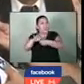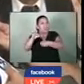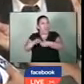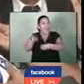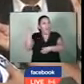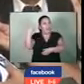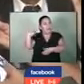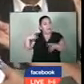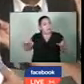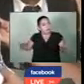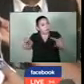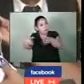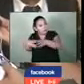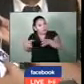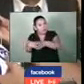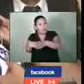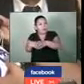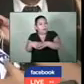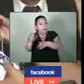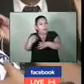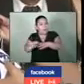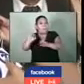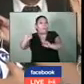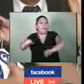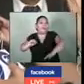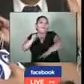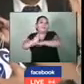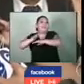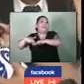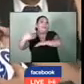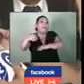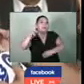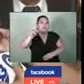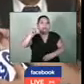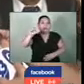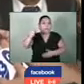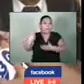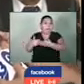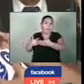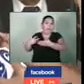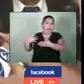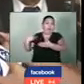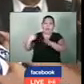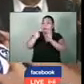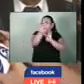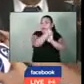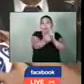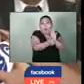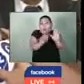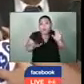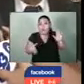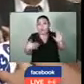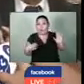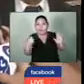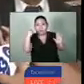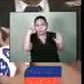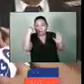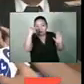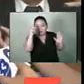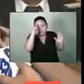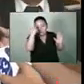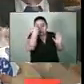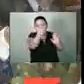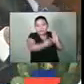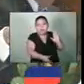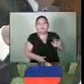hablaba, para crear el Tribunal Supremo Electoral, pues eso ya son artículos que no tienen ningún sentido